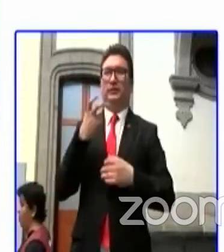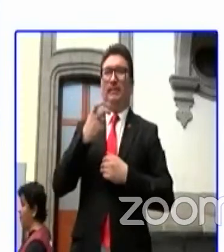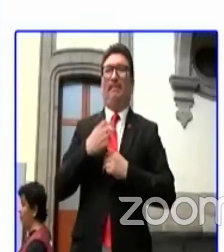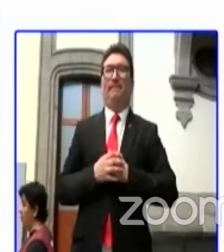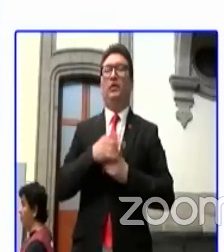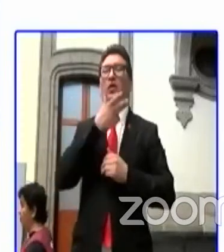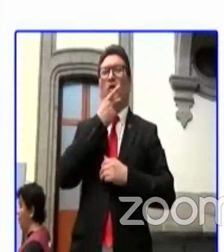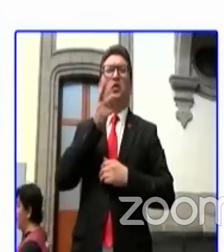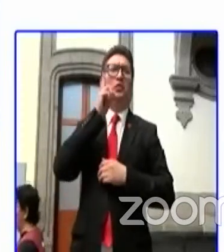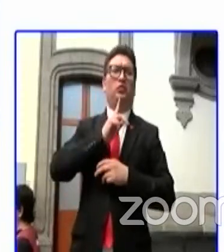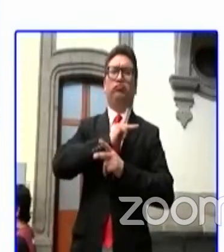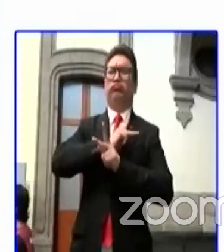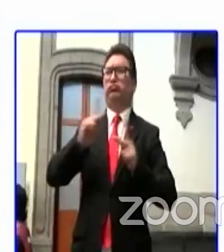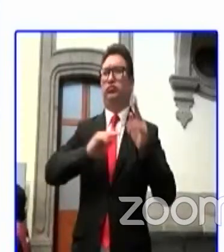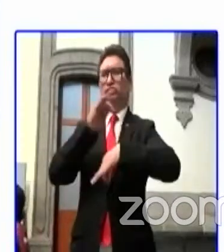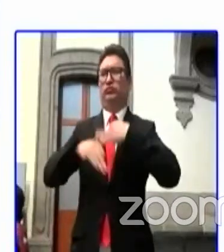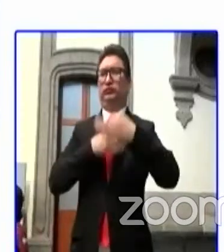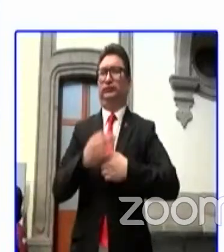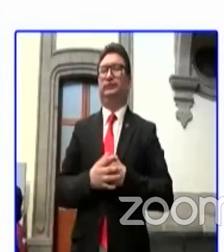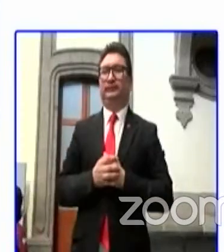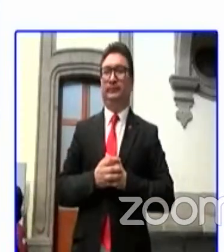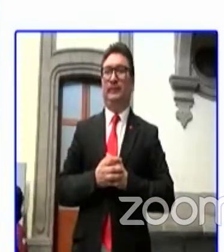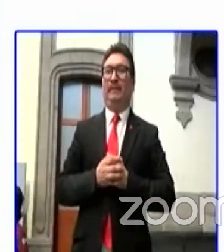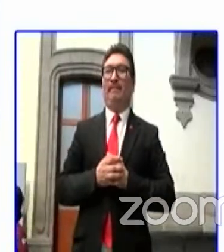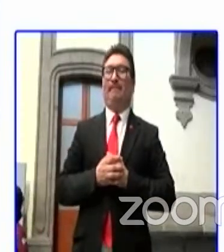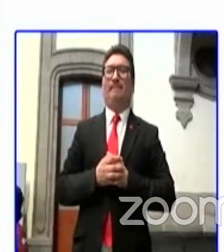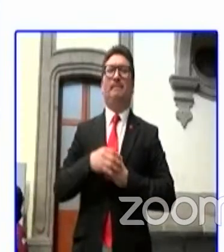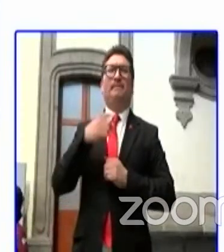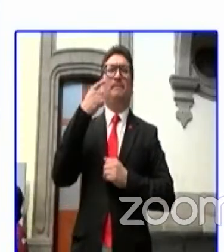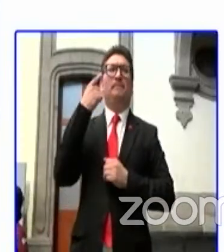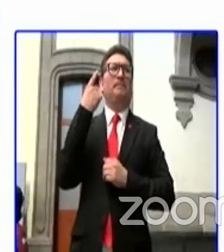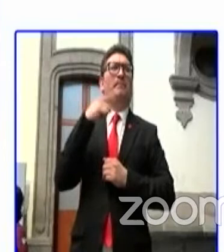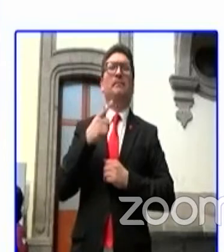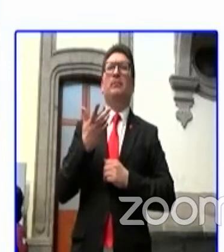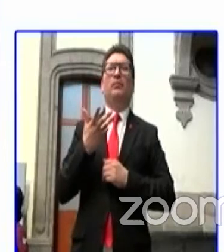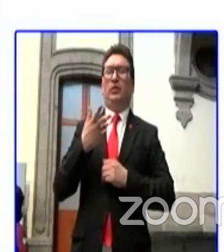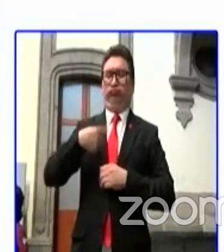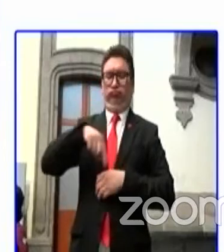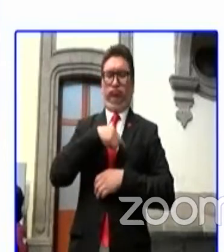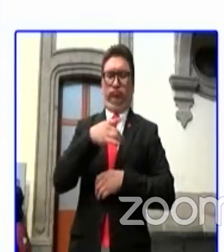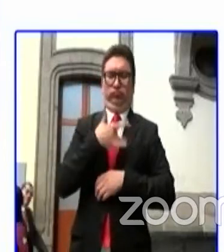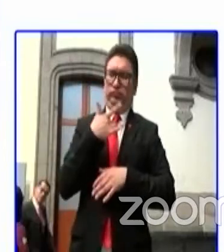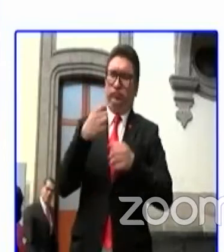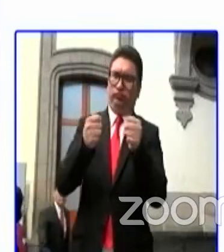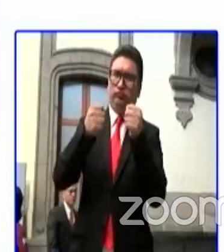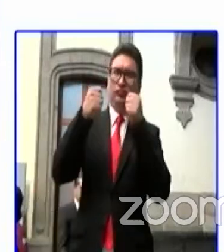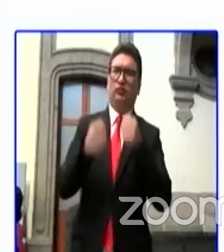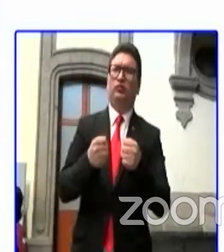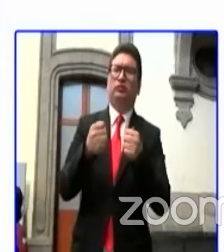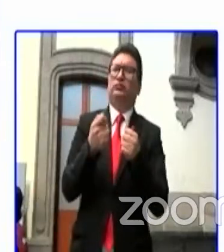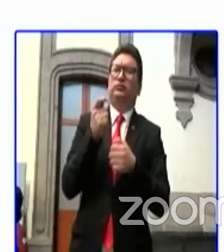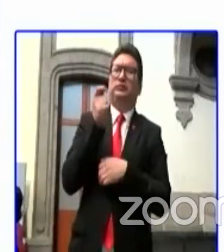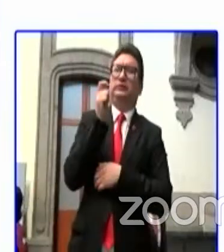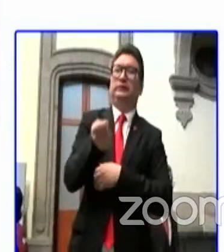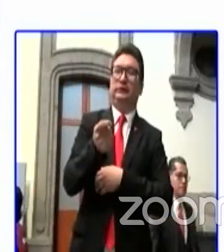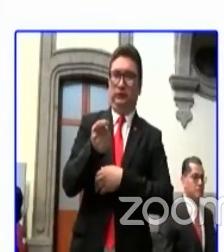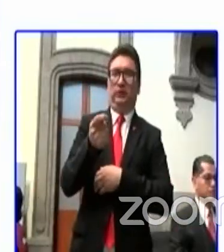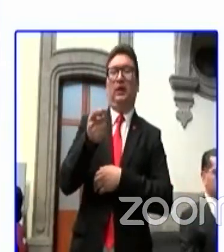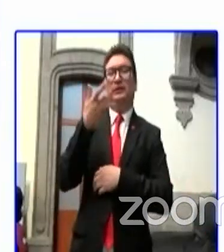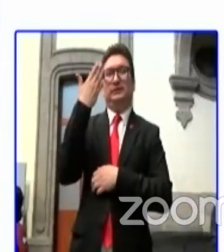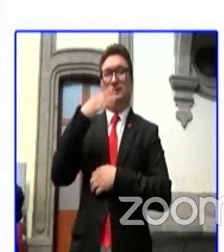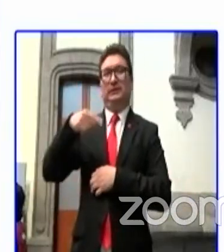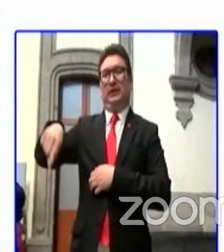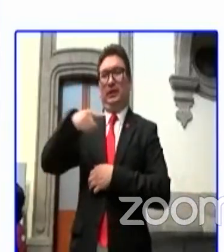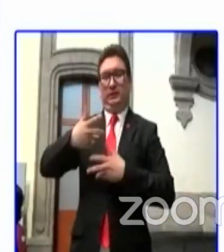y aliades para asegurarnos de que siga este compromiso